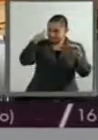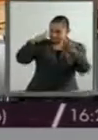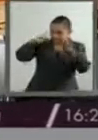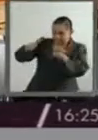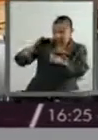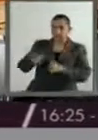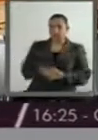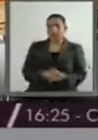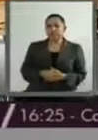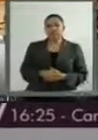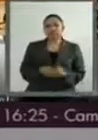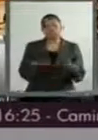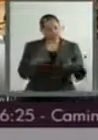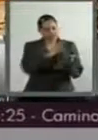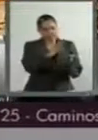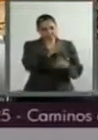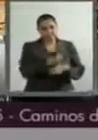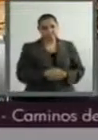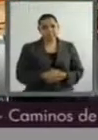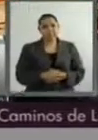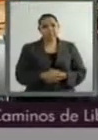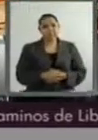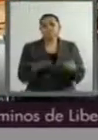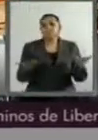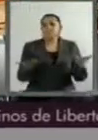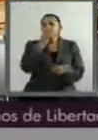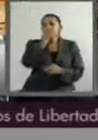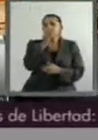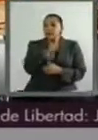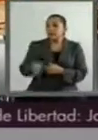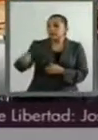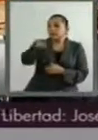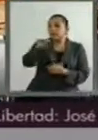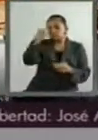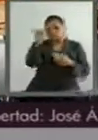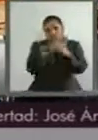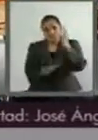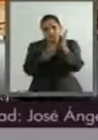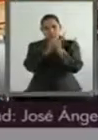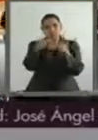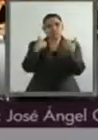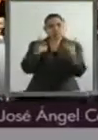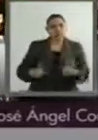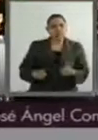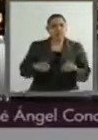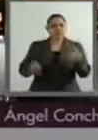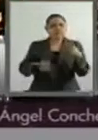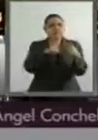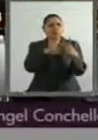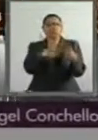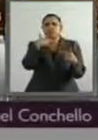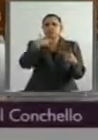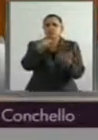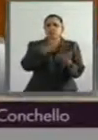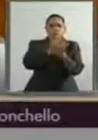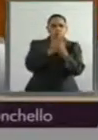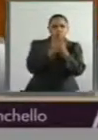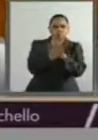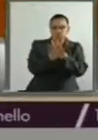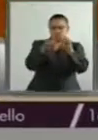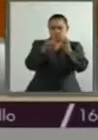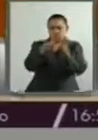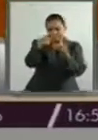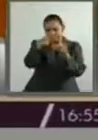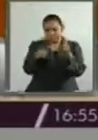Insisto, así como ni las violaciones a los derechos humanos ni los actos de corrupción pueden ser